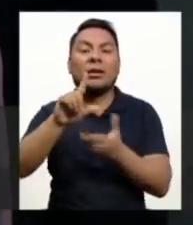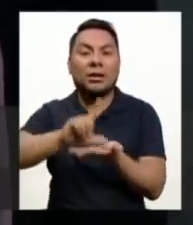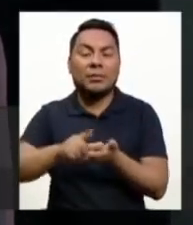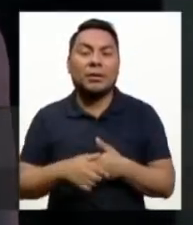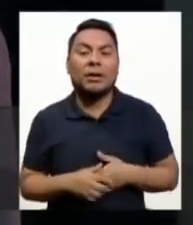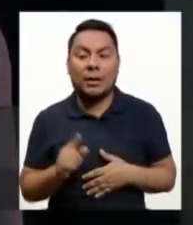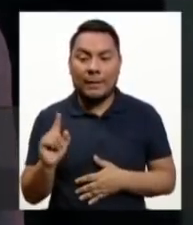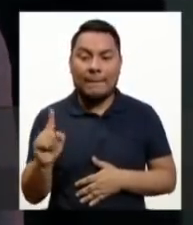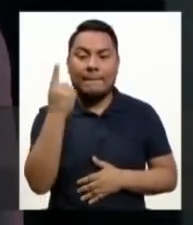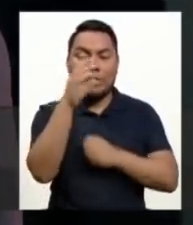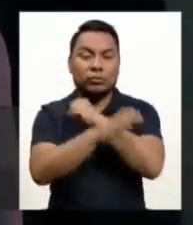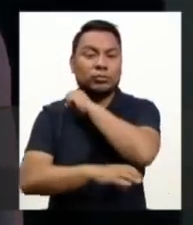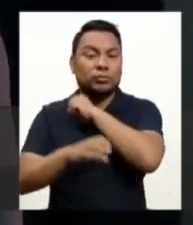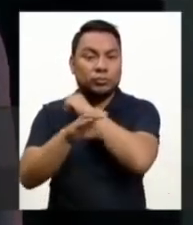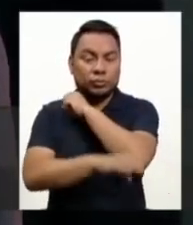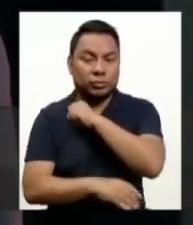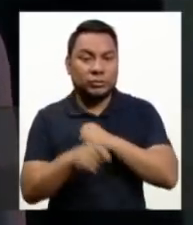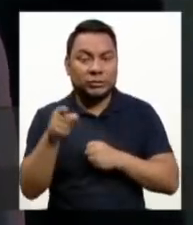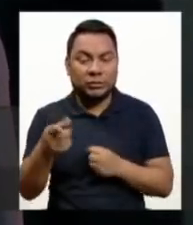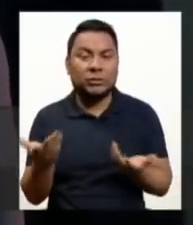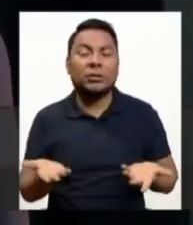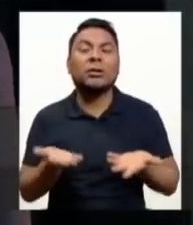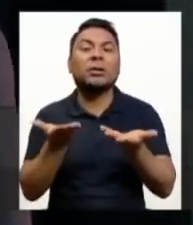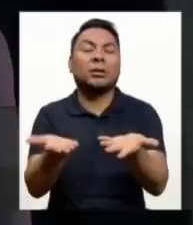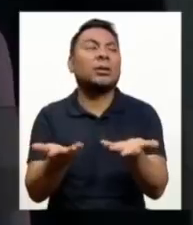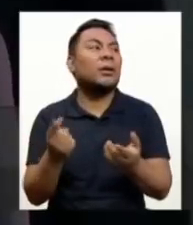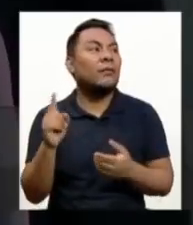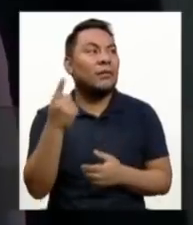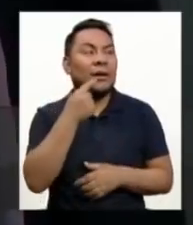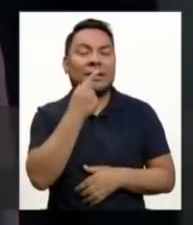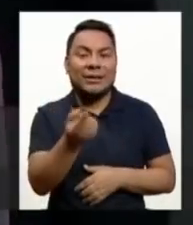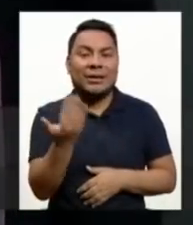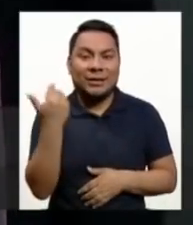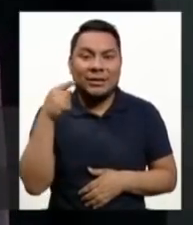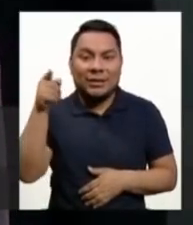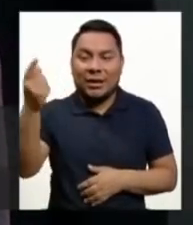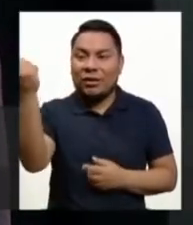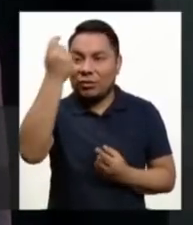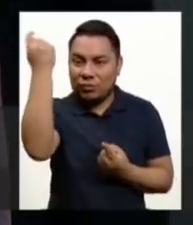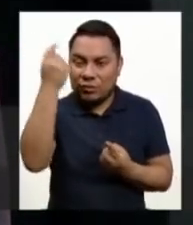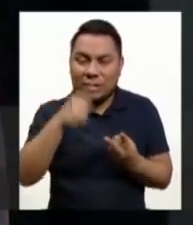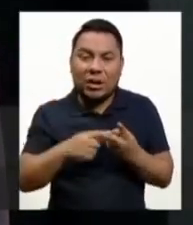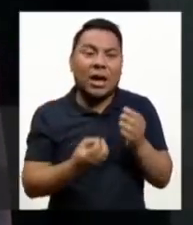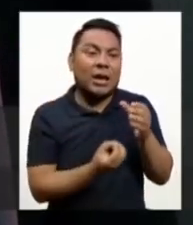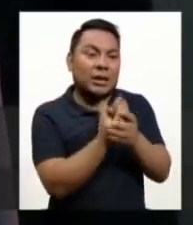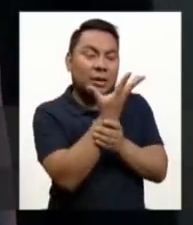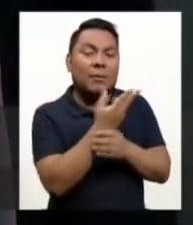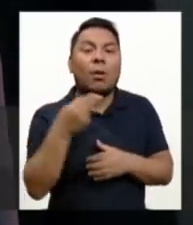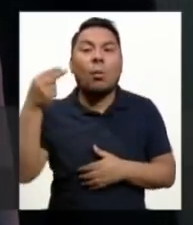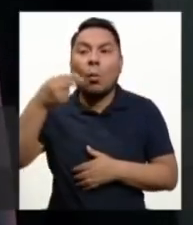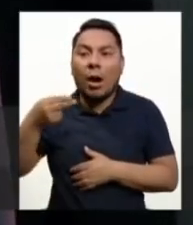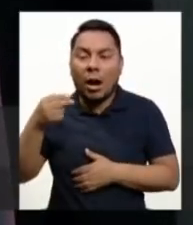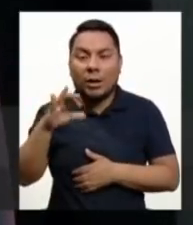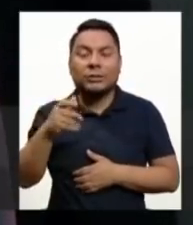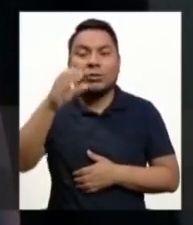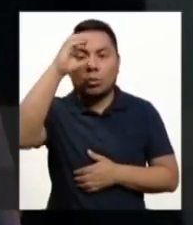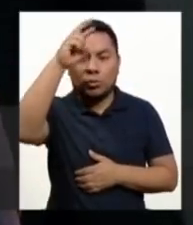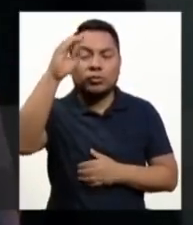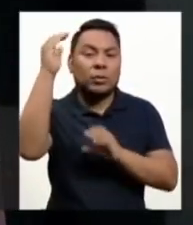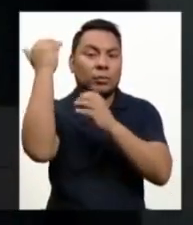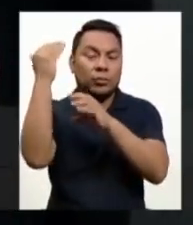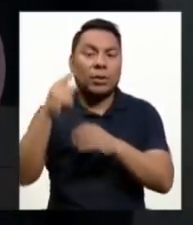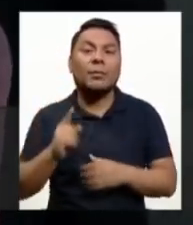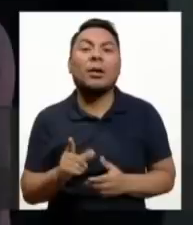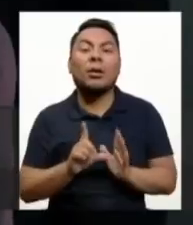Las primeras ciudades que se beneficiarán, como ya se anunció también, serán Trujillo, Arequipa, Huancayo, Cusco, Piura,